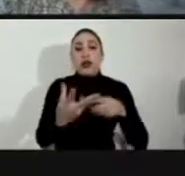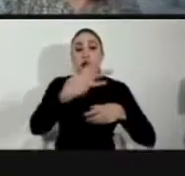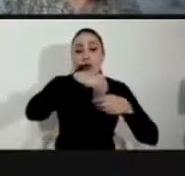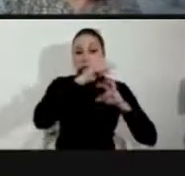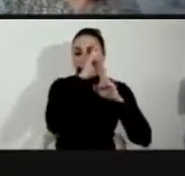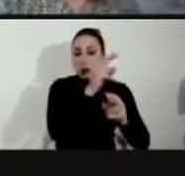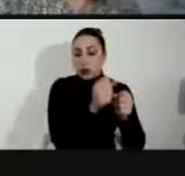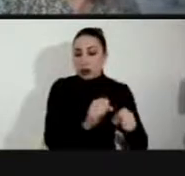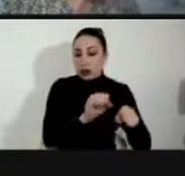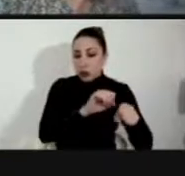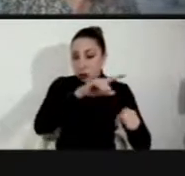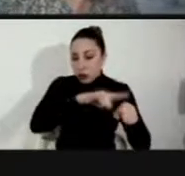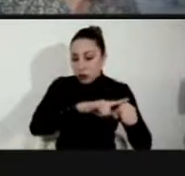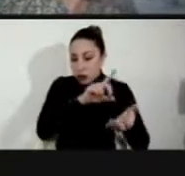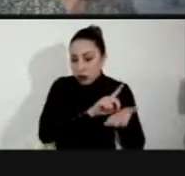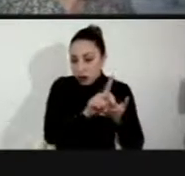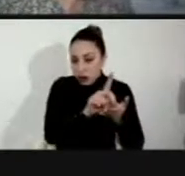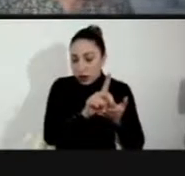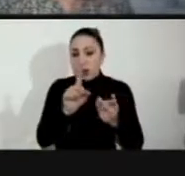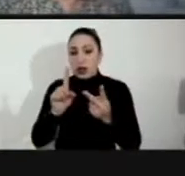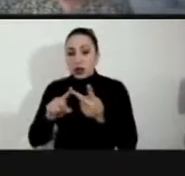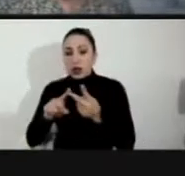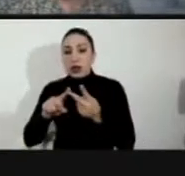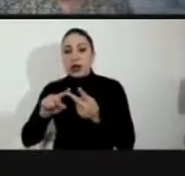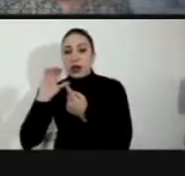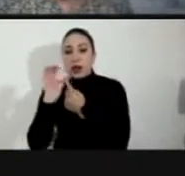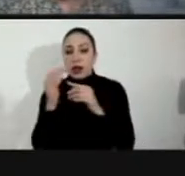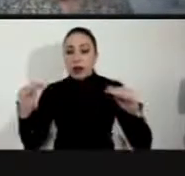Derechos y la de Igualdad de Género.